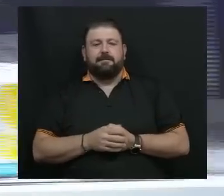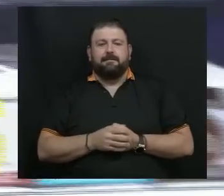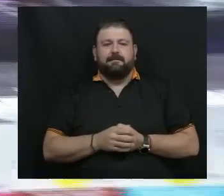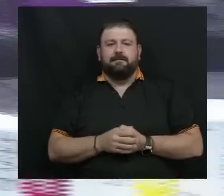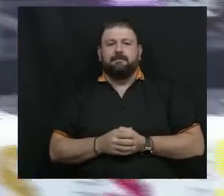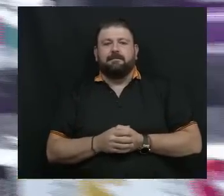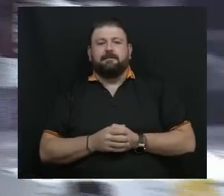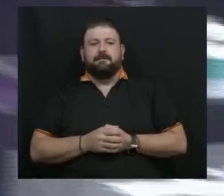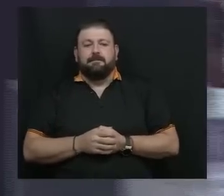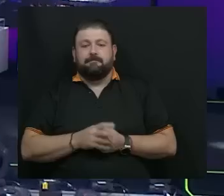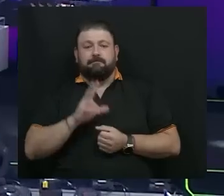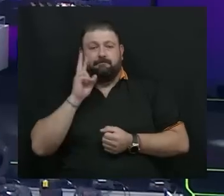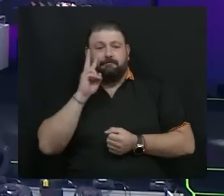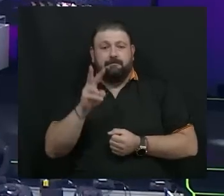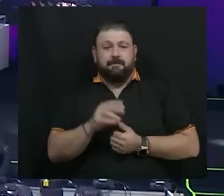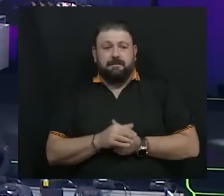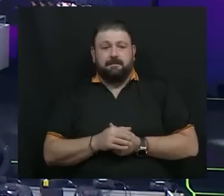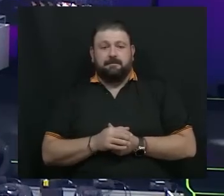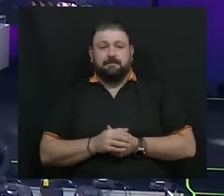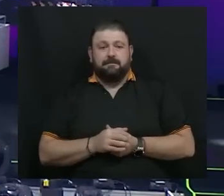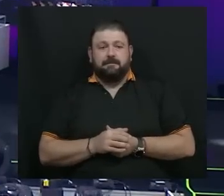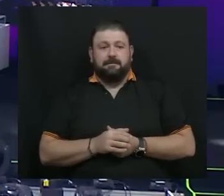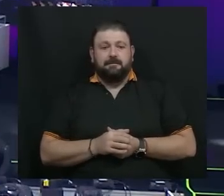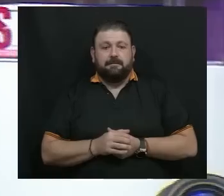Mira, tú eliges